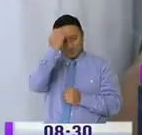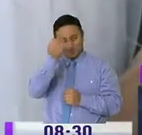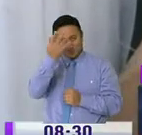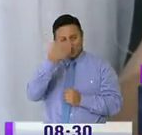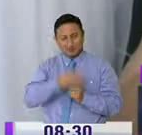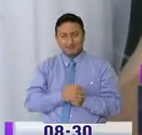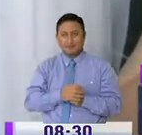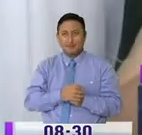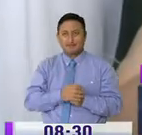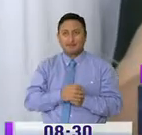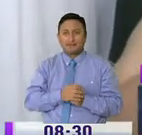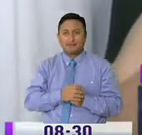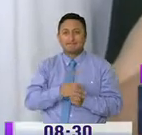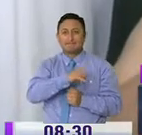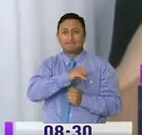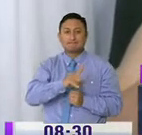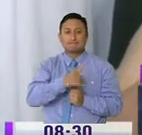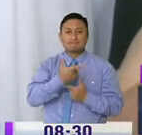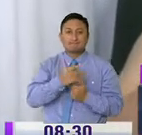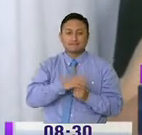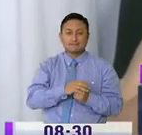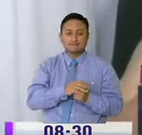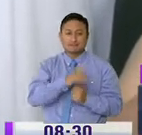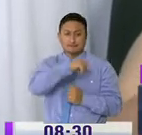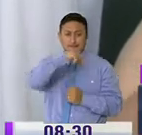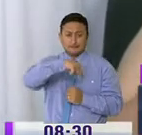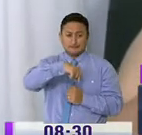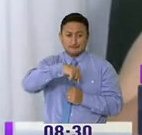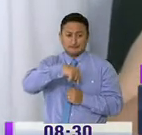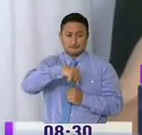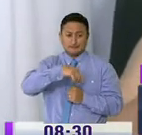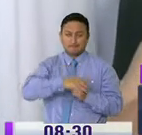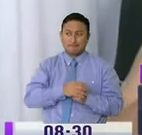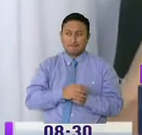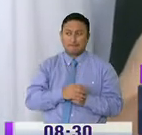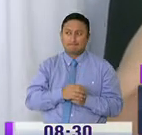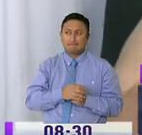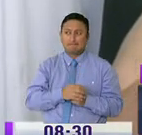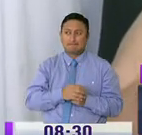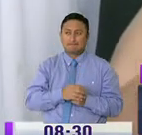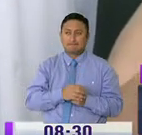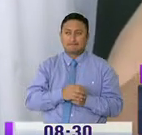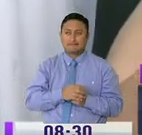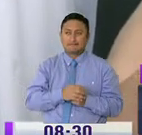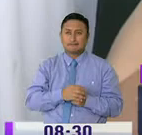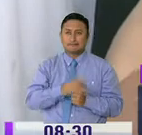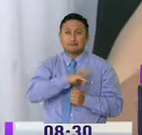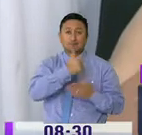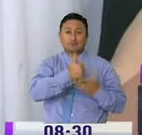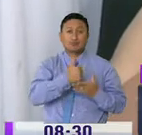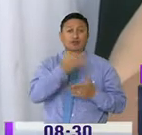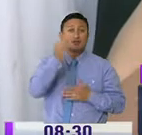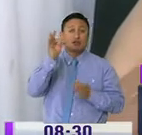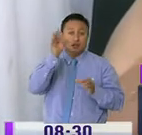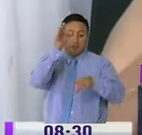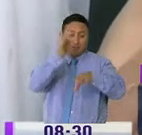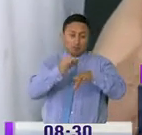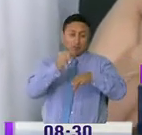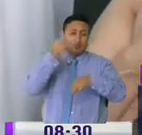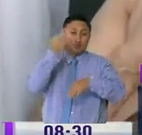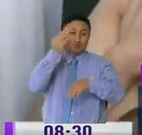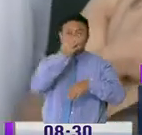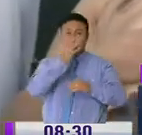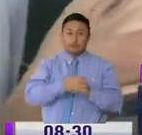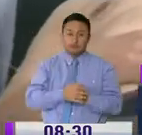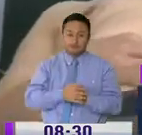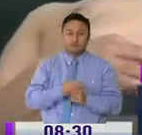lo que es medicina general, que es lo que se maneja y nos manejamos más en ayuda con la acupuntura, generalmente nosotros la